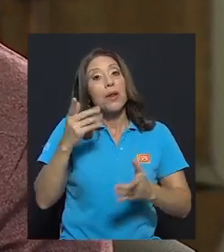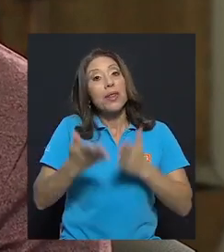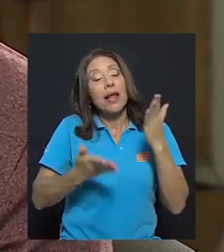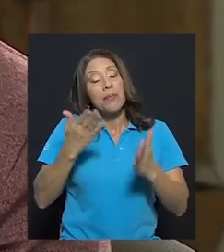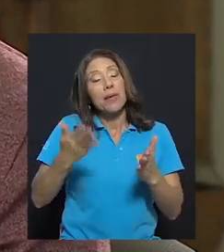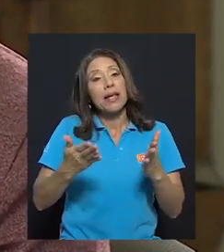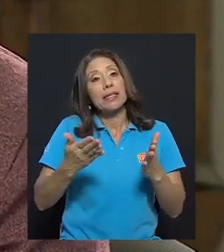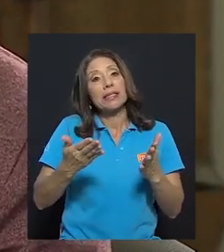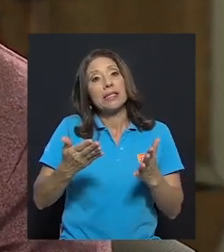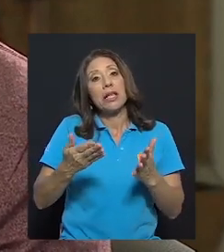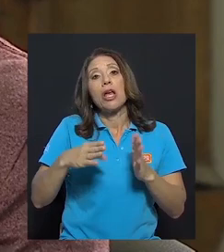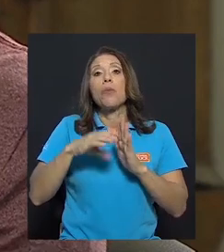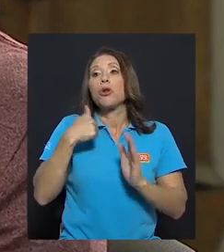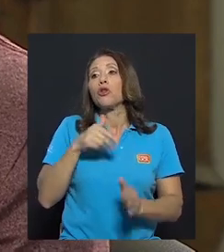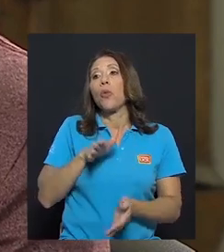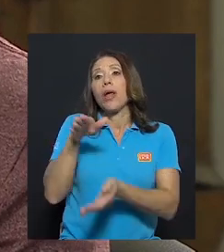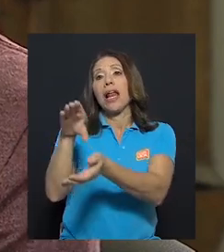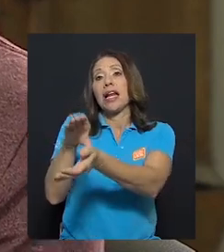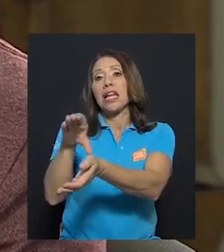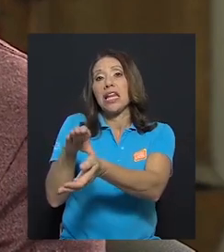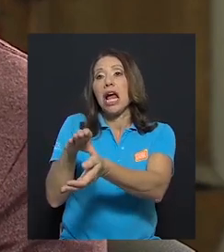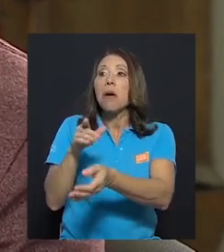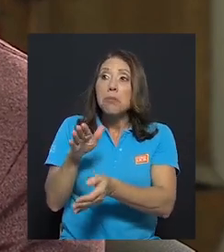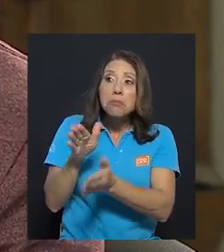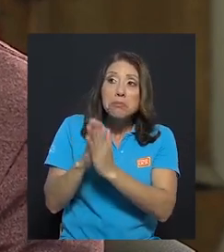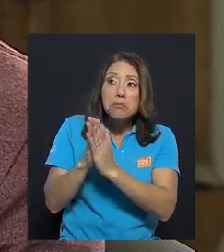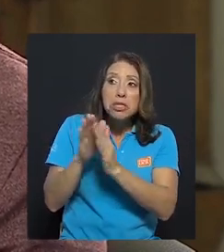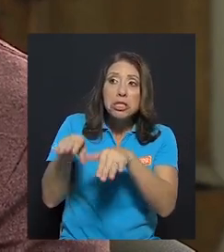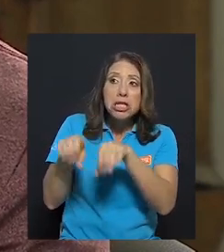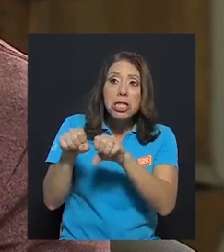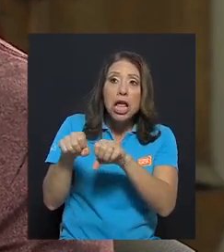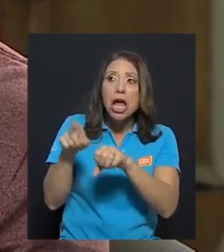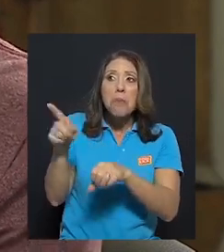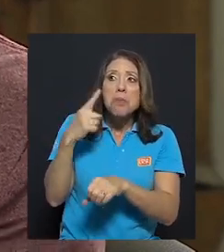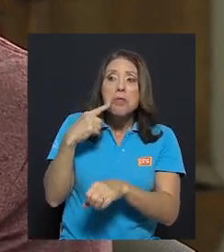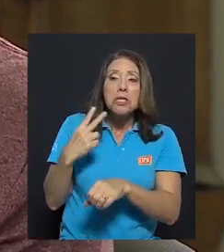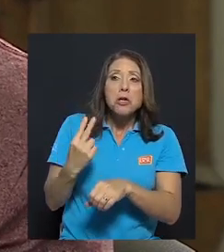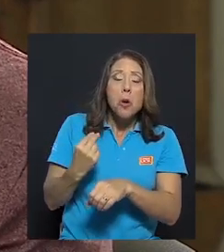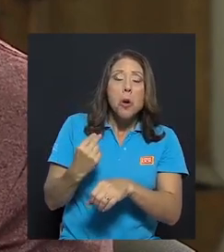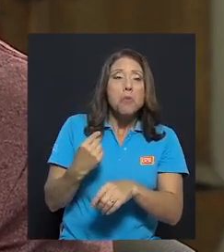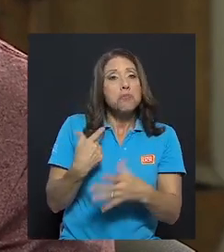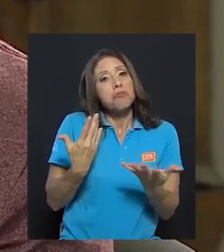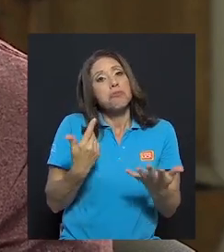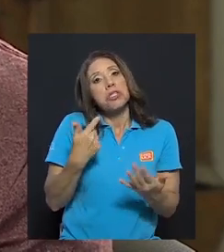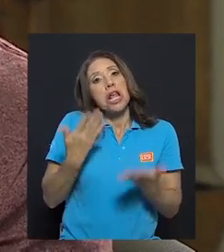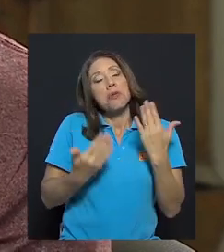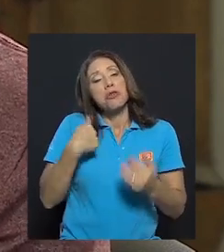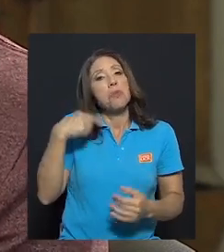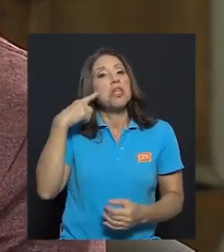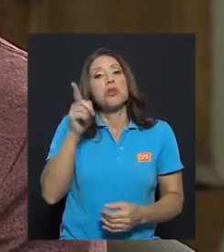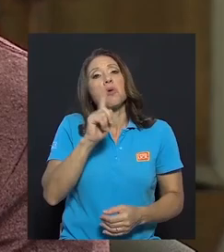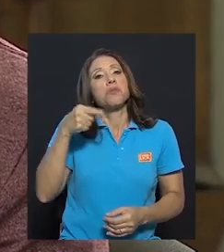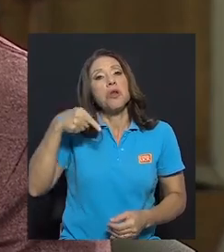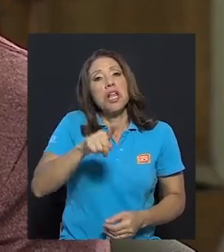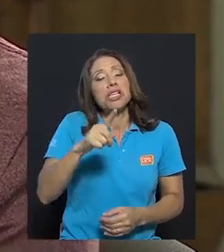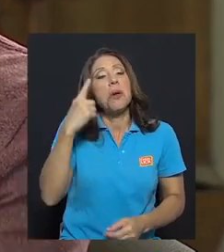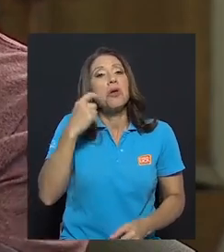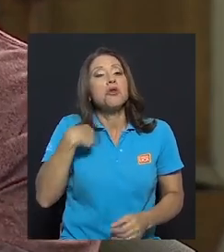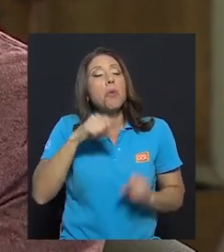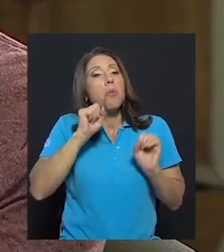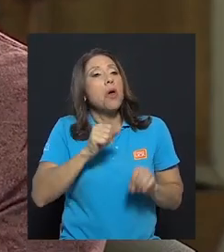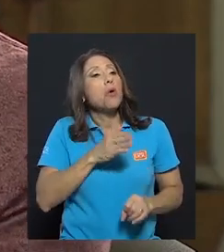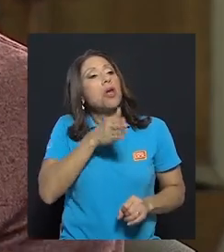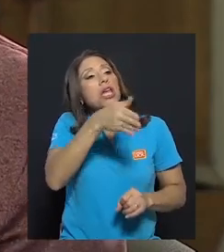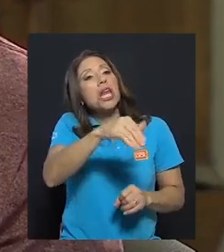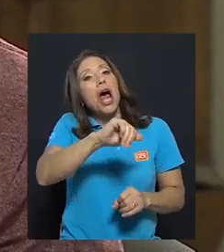mí, que me nieguen una cita en un EMAIS no es violencia, porque yo puedo acceder a otro servicio de salud, inclusive puede ser privado, o puedo ir a